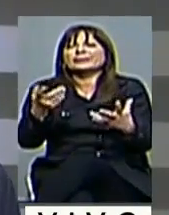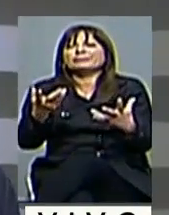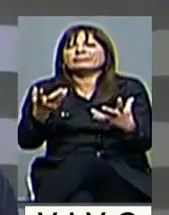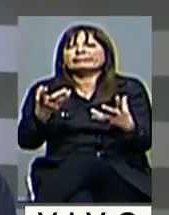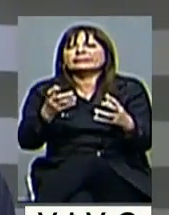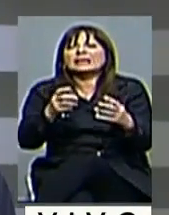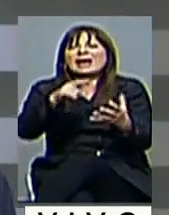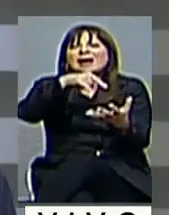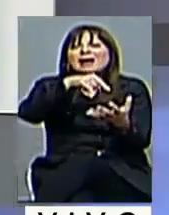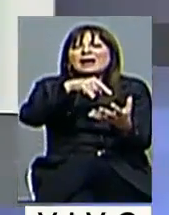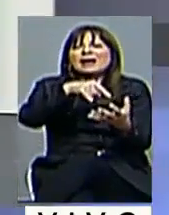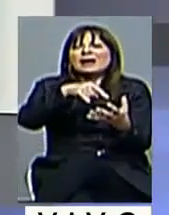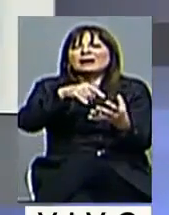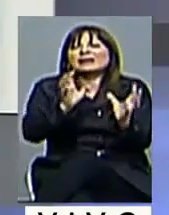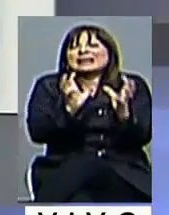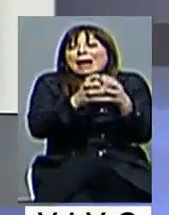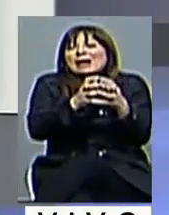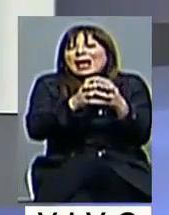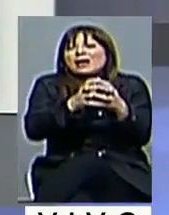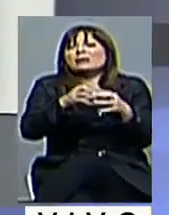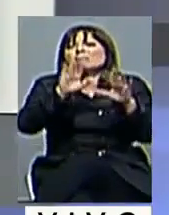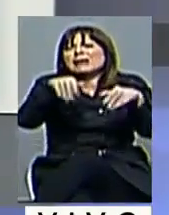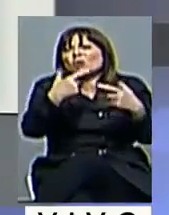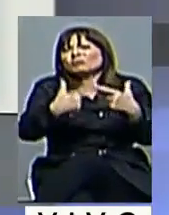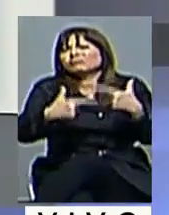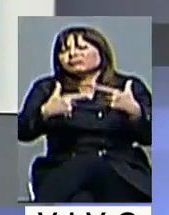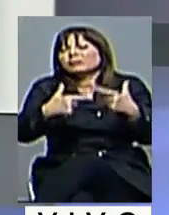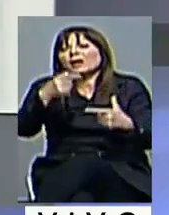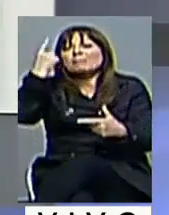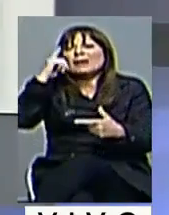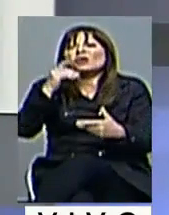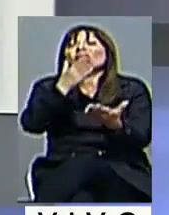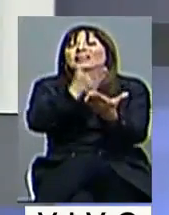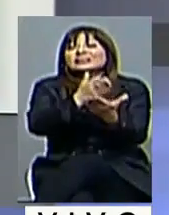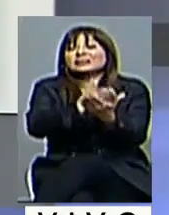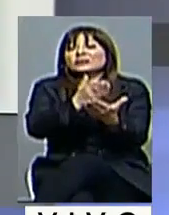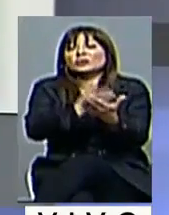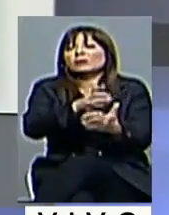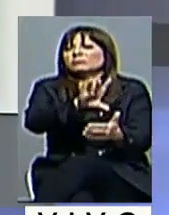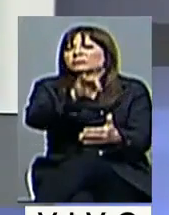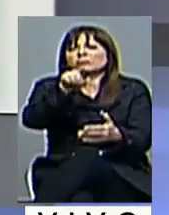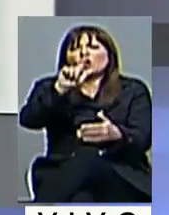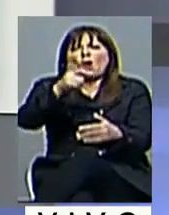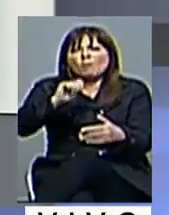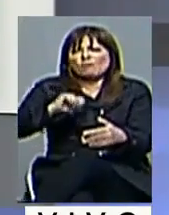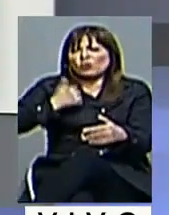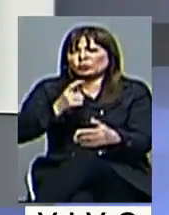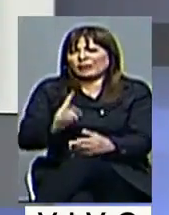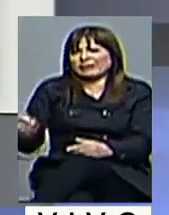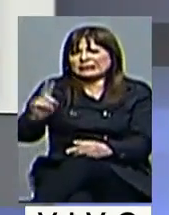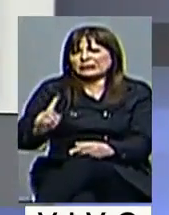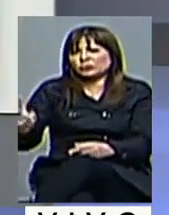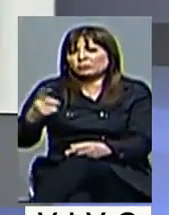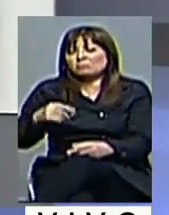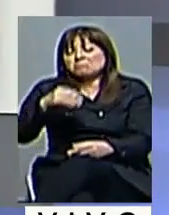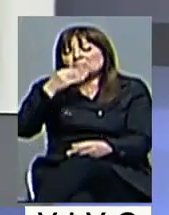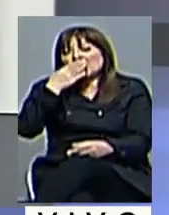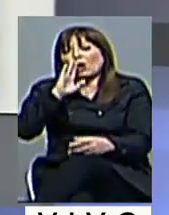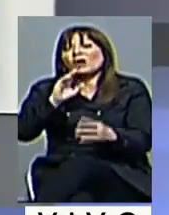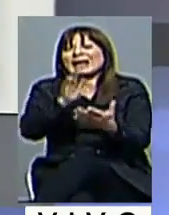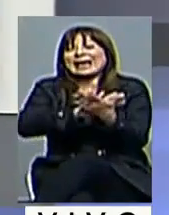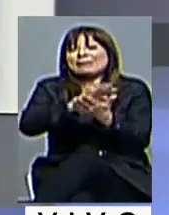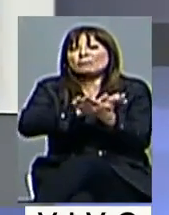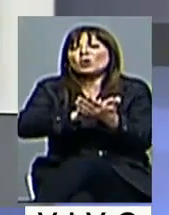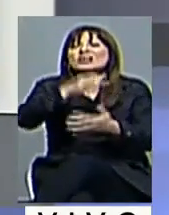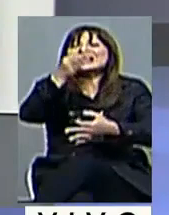la cámara de botones del mismo partido y que por lo tanto las decisiones no se toman de acuerdo a las voluntades de ellos mismos. El mejor ejemplo yo creo que está en